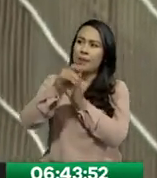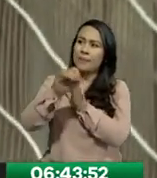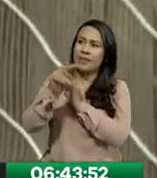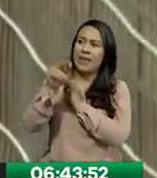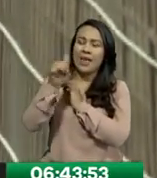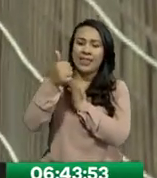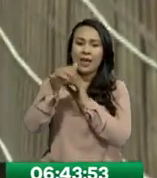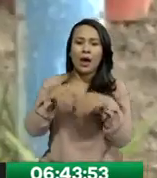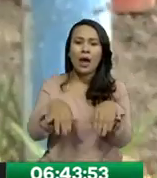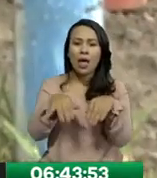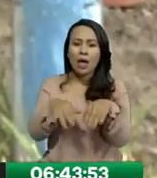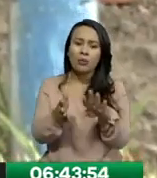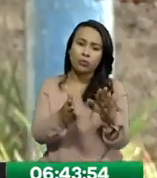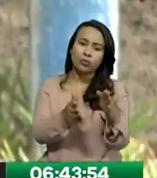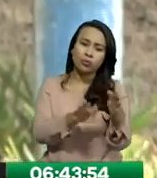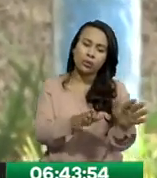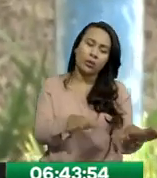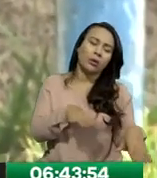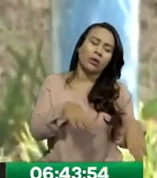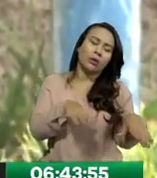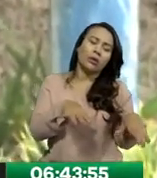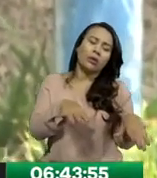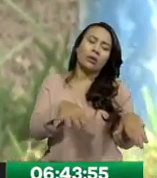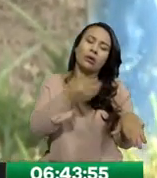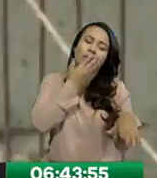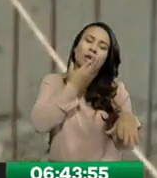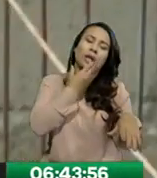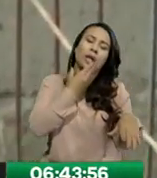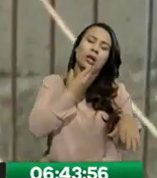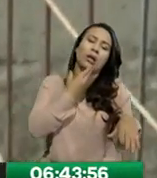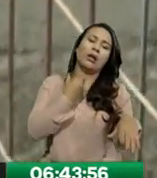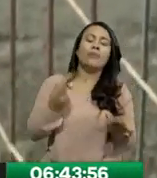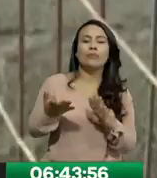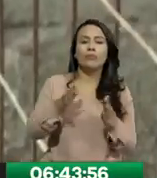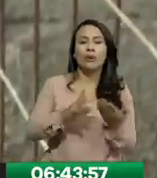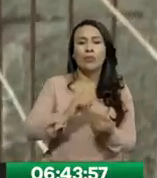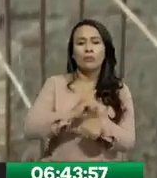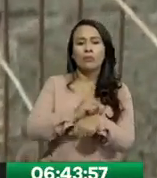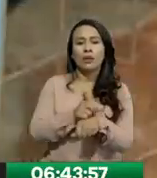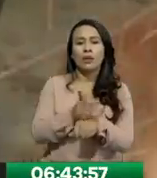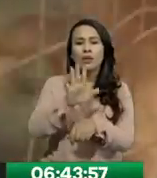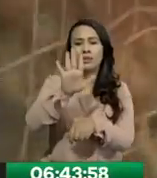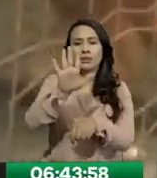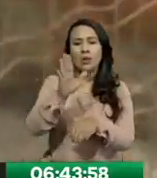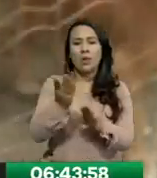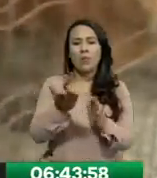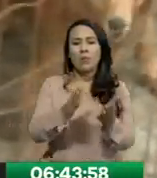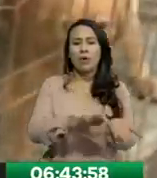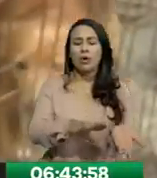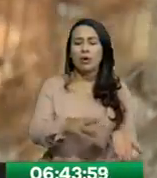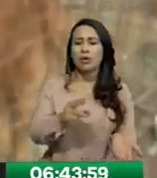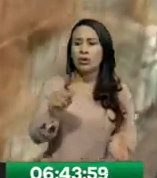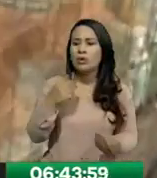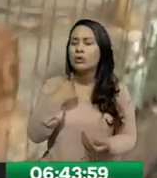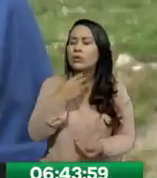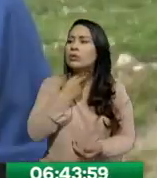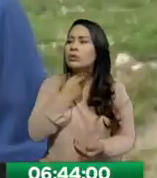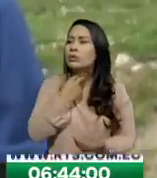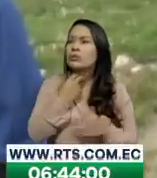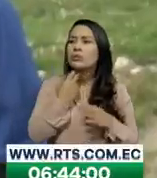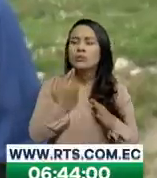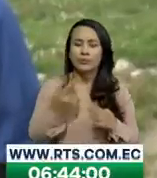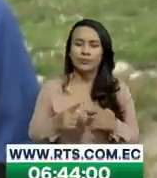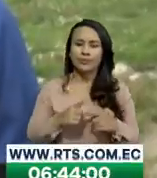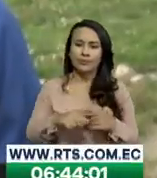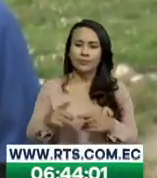se intoxicaron. Empezaron a convulsionar después de alimentarse. Luego de varios minutos, 5 de ellos ya no tenían signos vitales. Pero